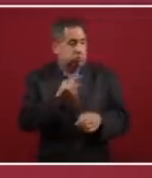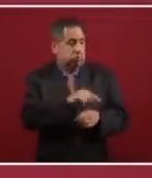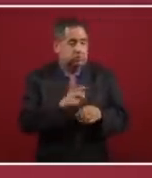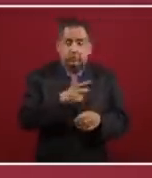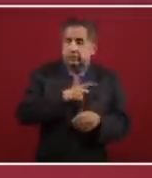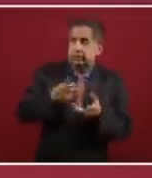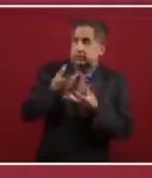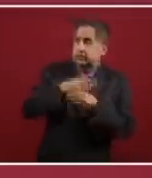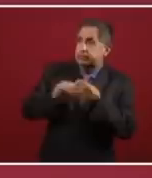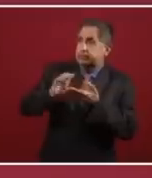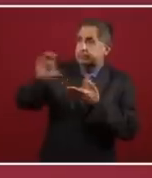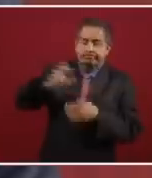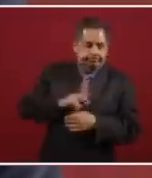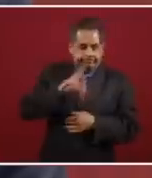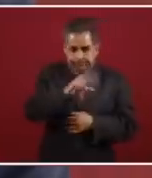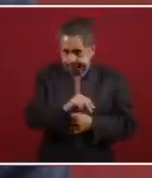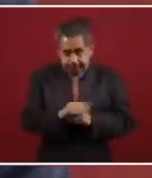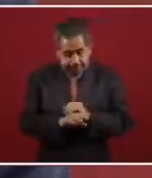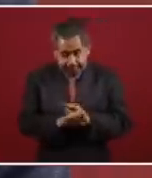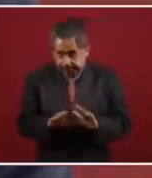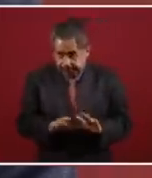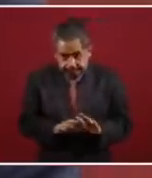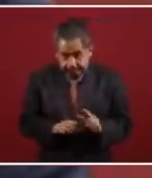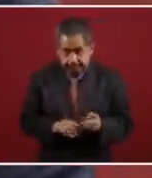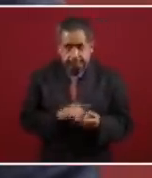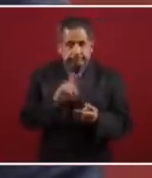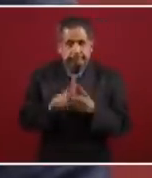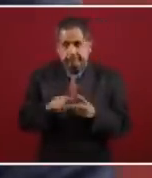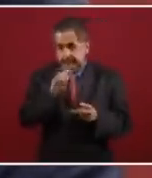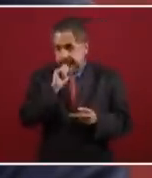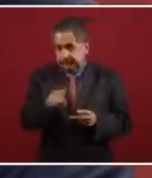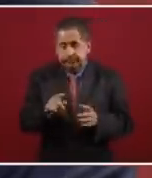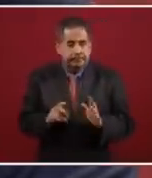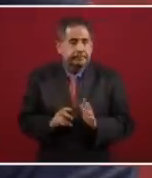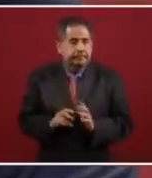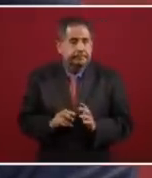déficit, por eso también tenemos